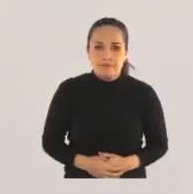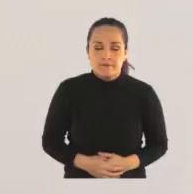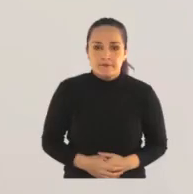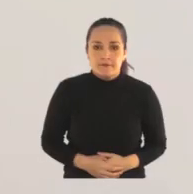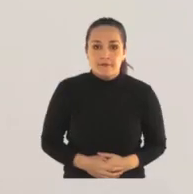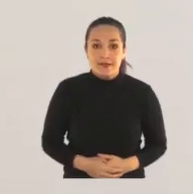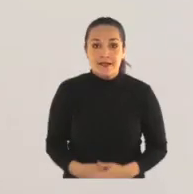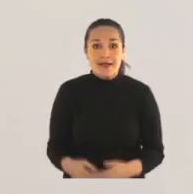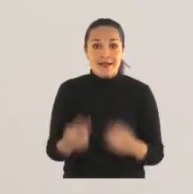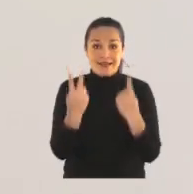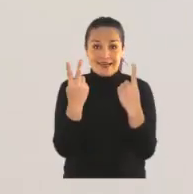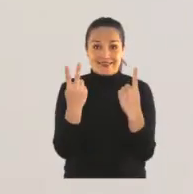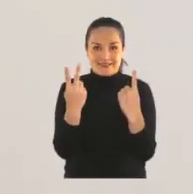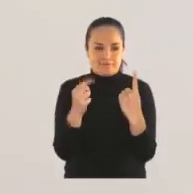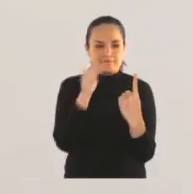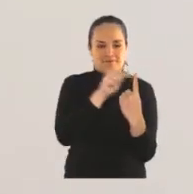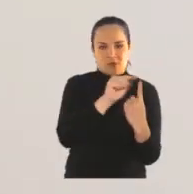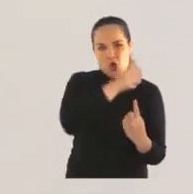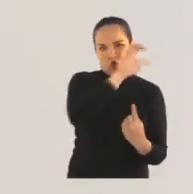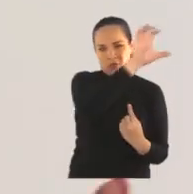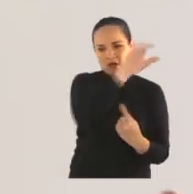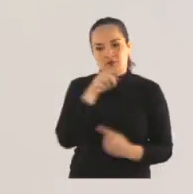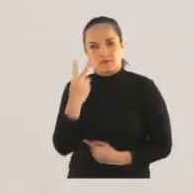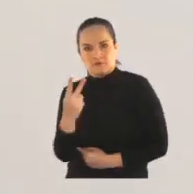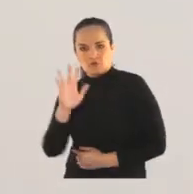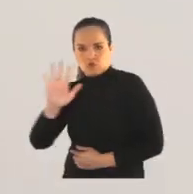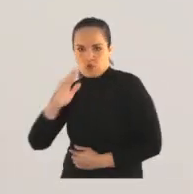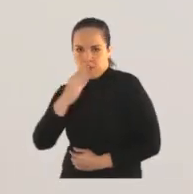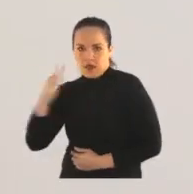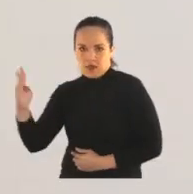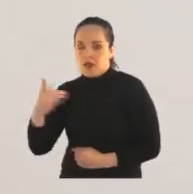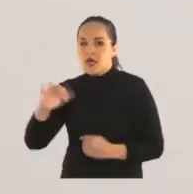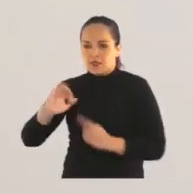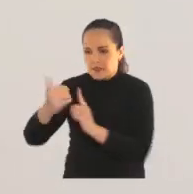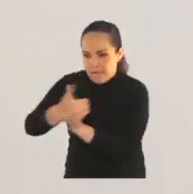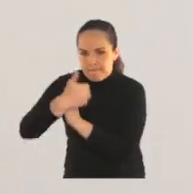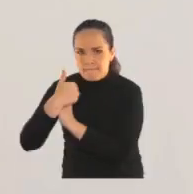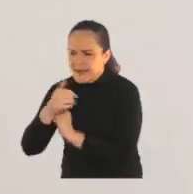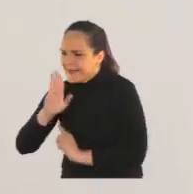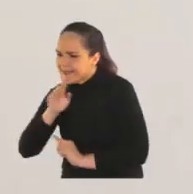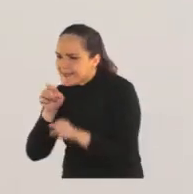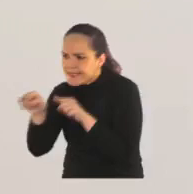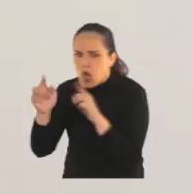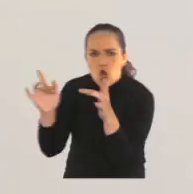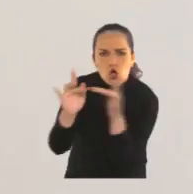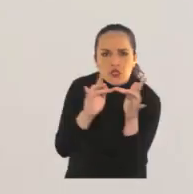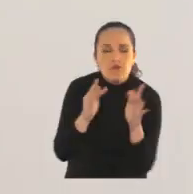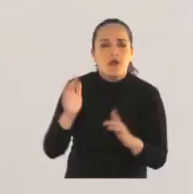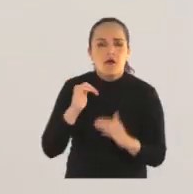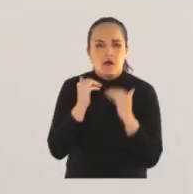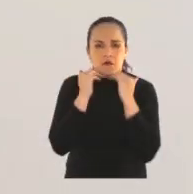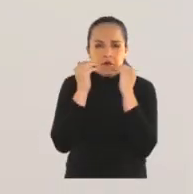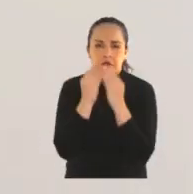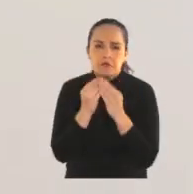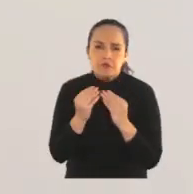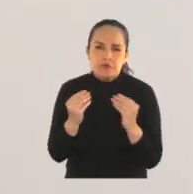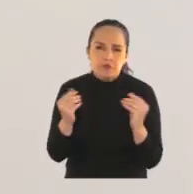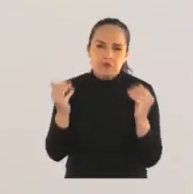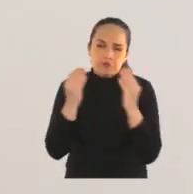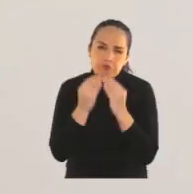se encuentran identificados ya con sus cercos realizados y con una sintomatología leve